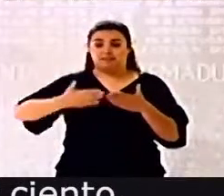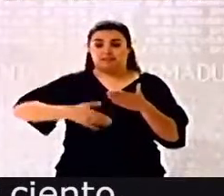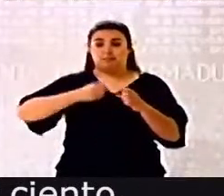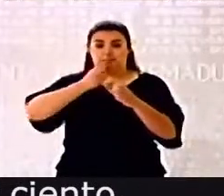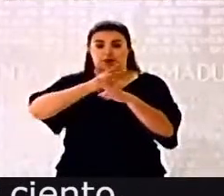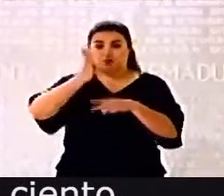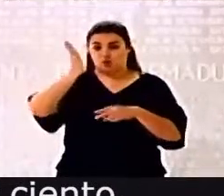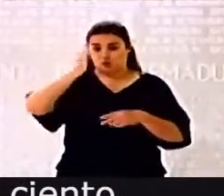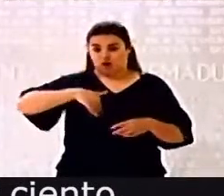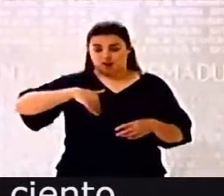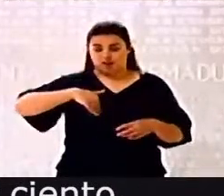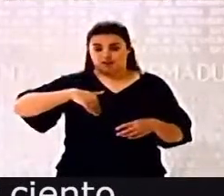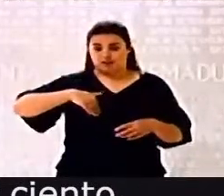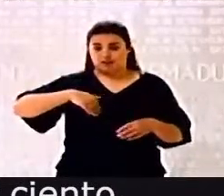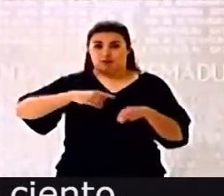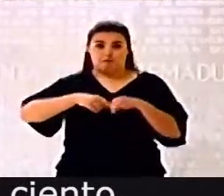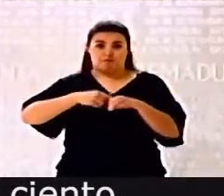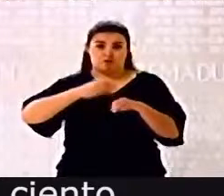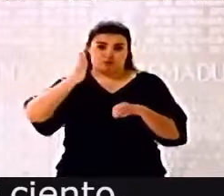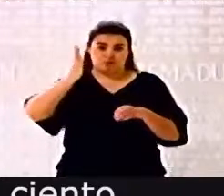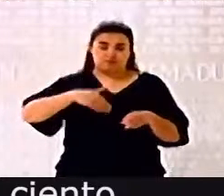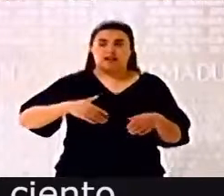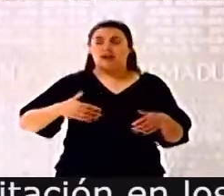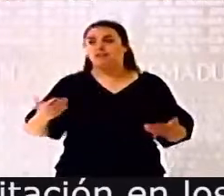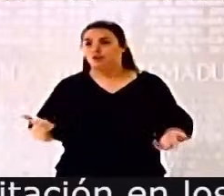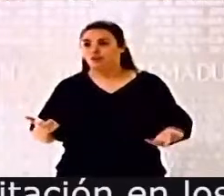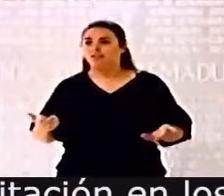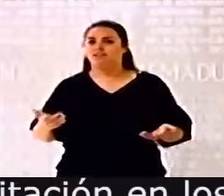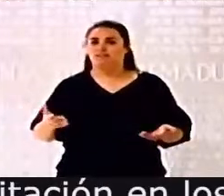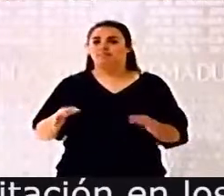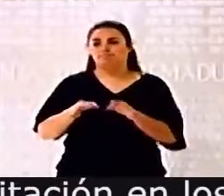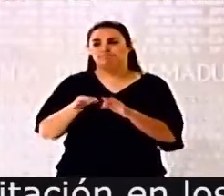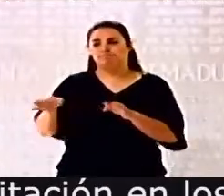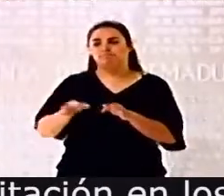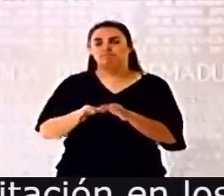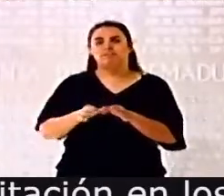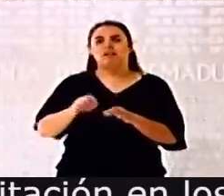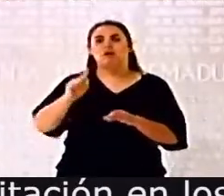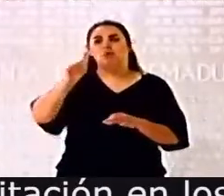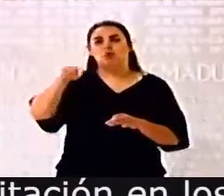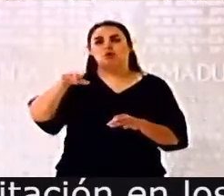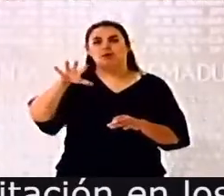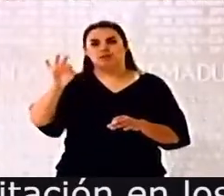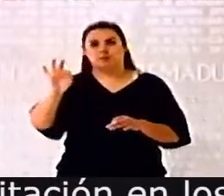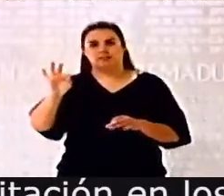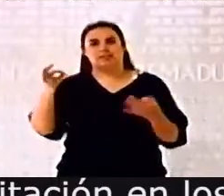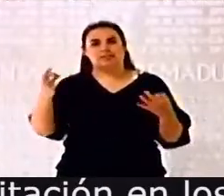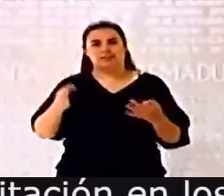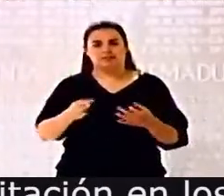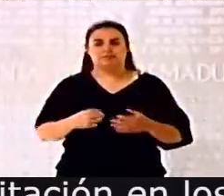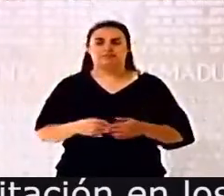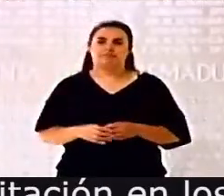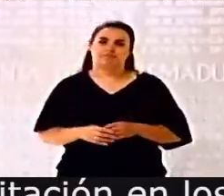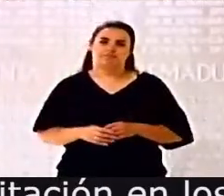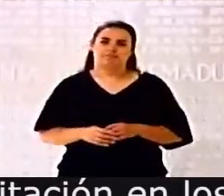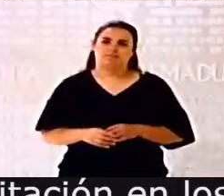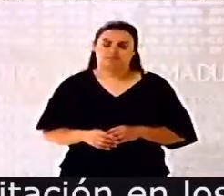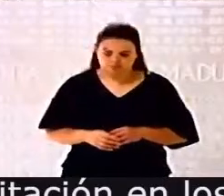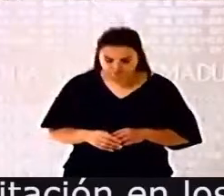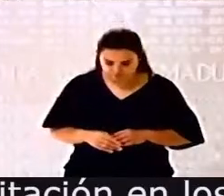bares de aforos, lo que tienen que mantener es una distancia de seguridad del 1,5 metros.